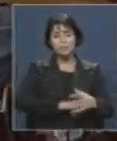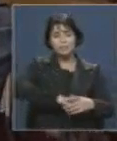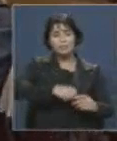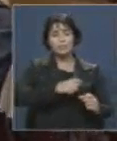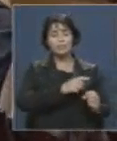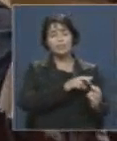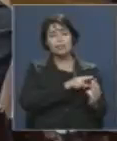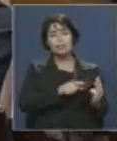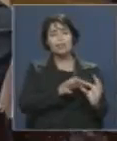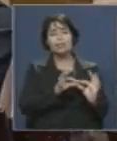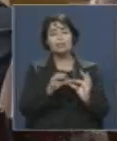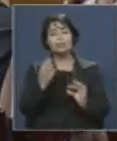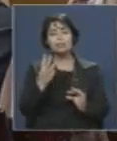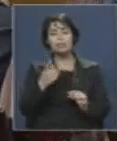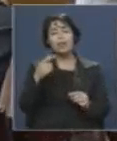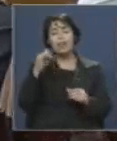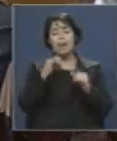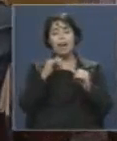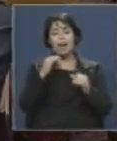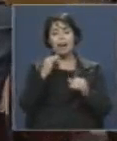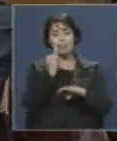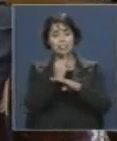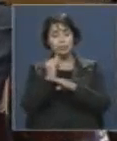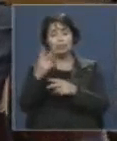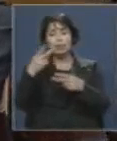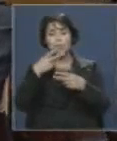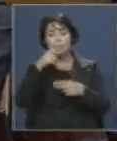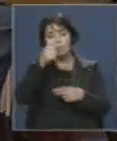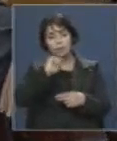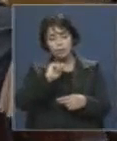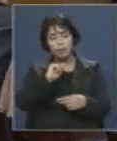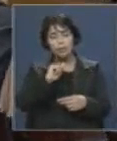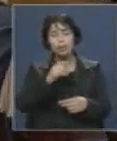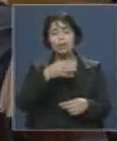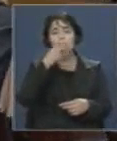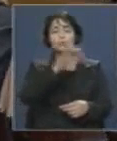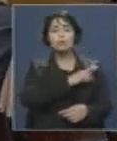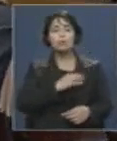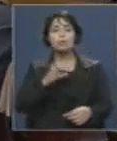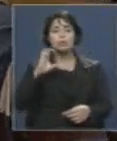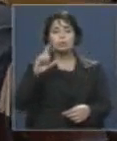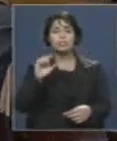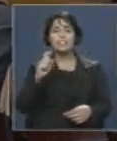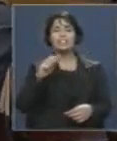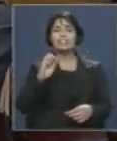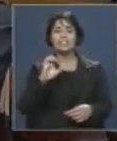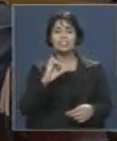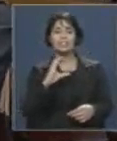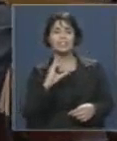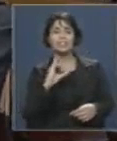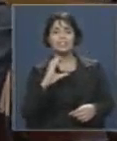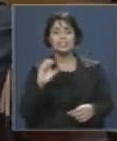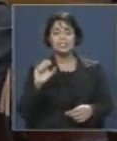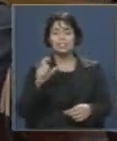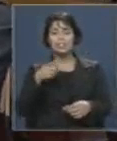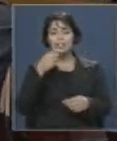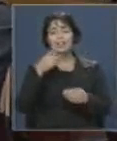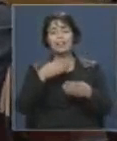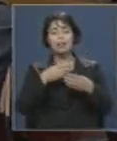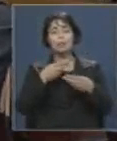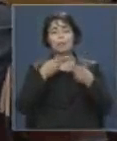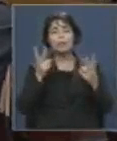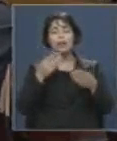a las instituciones privadas. La medida anunciada por el ministro Santelices fue ratificada con su publicación en el Diario